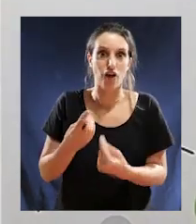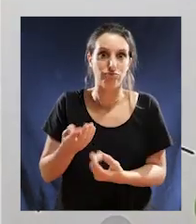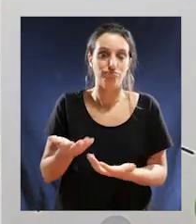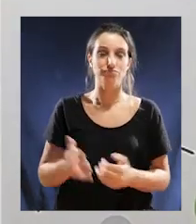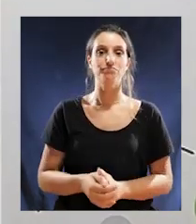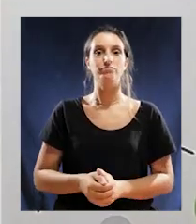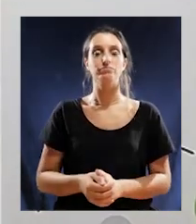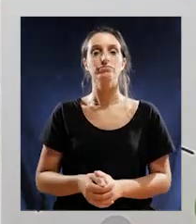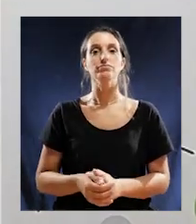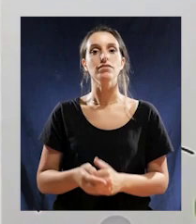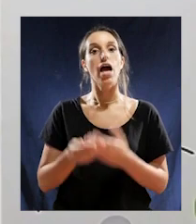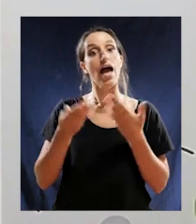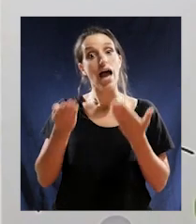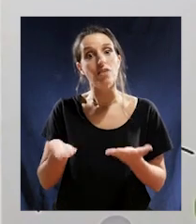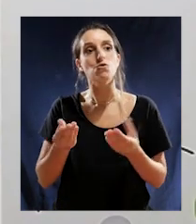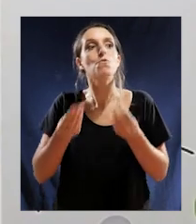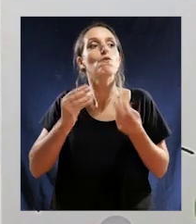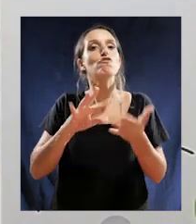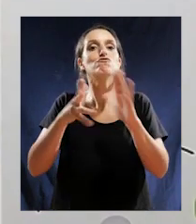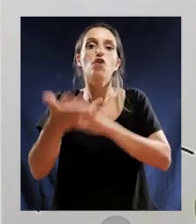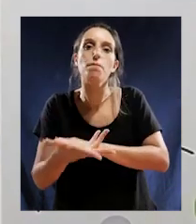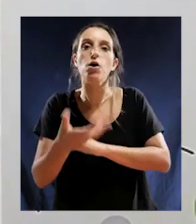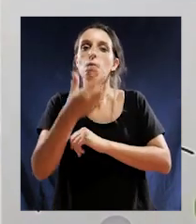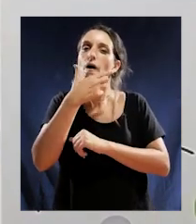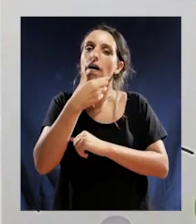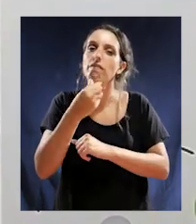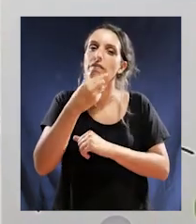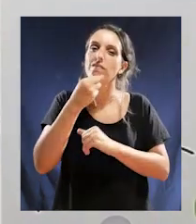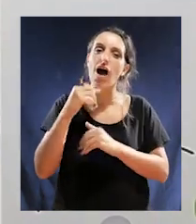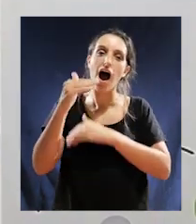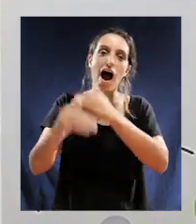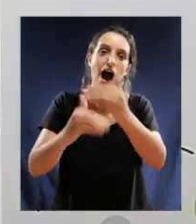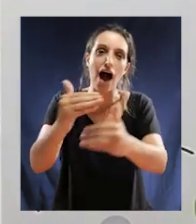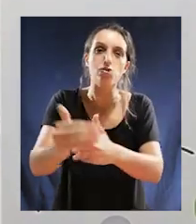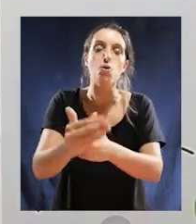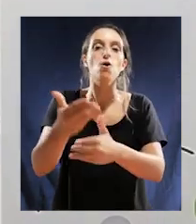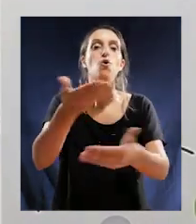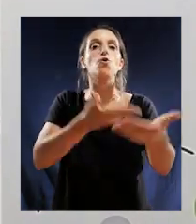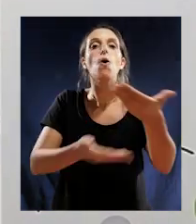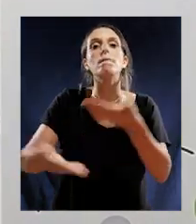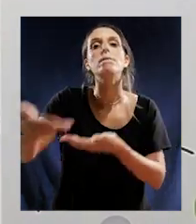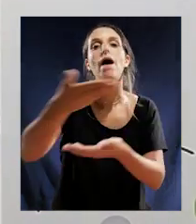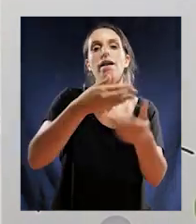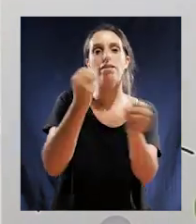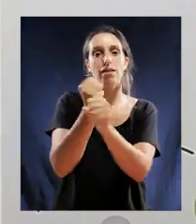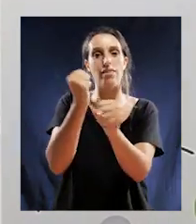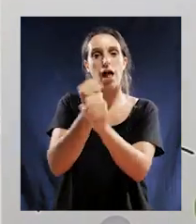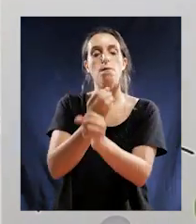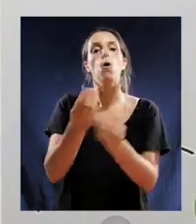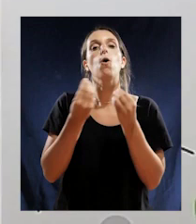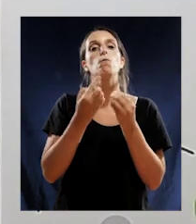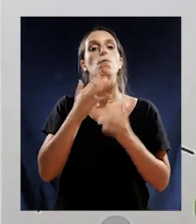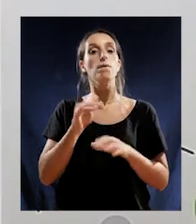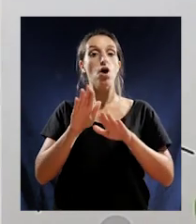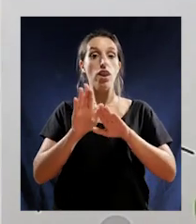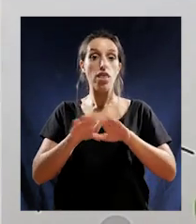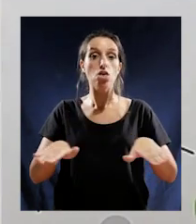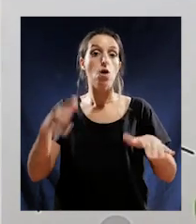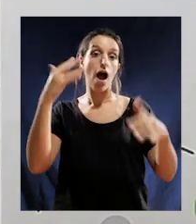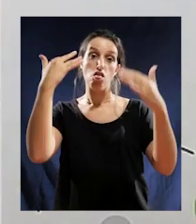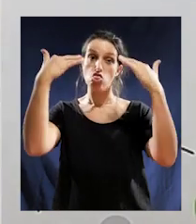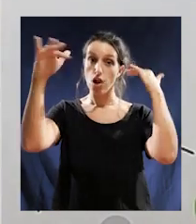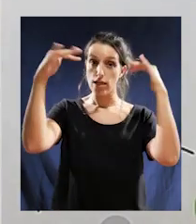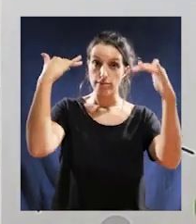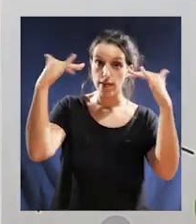hacer es un poco más llevadero tiene que ver con bueno con compartir el trabajo con como los niños y los adolescentes